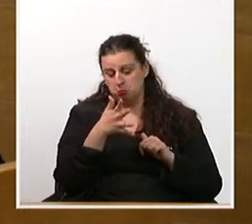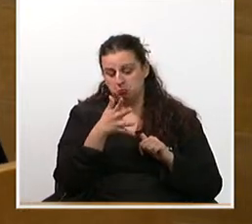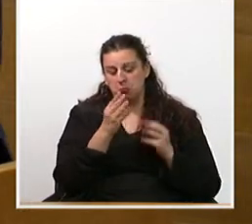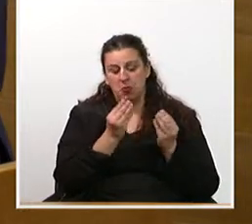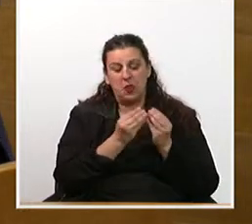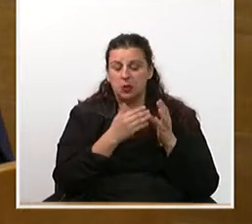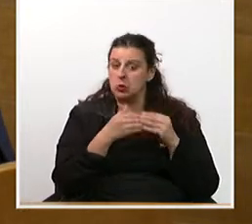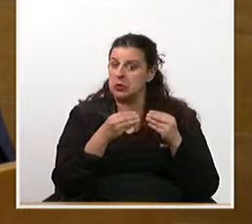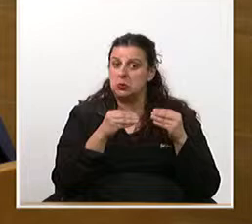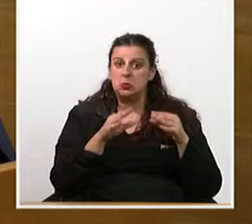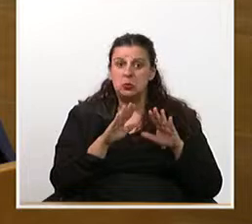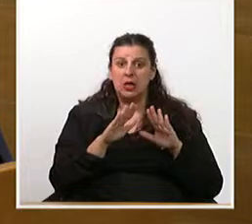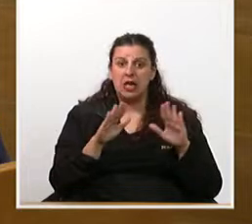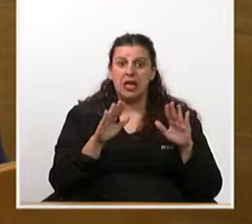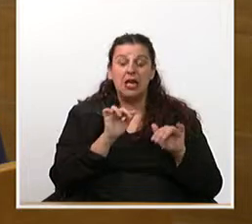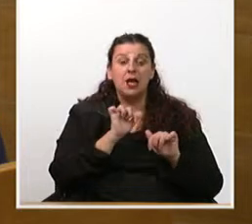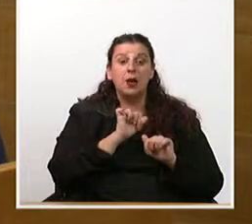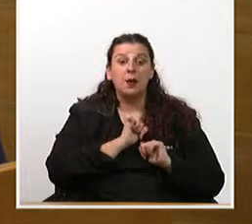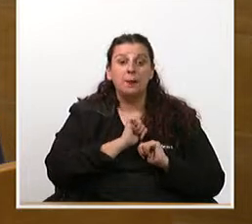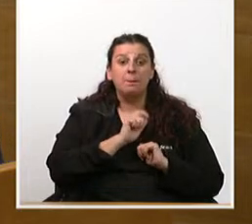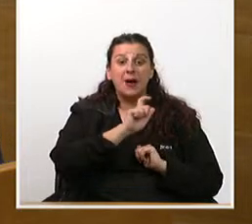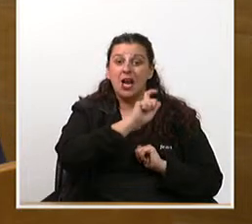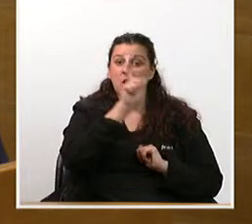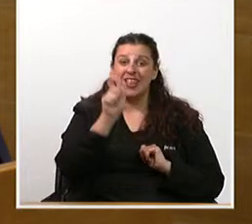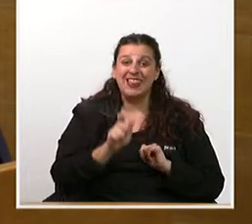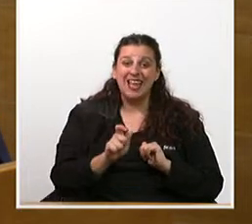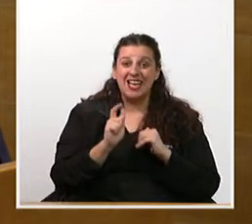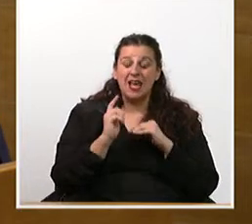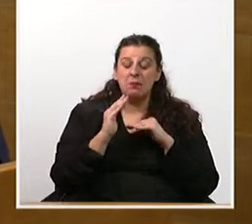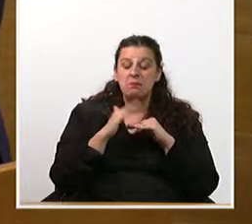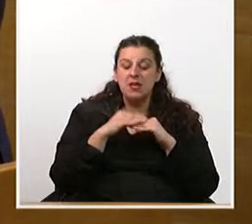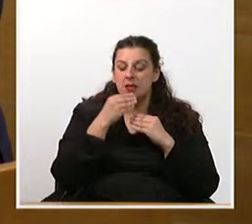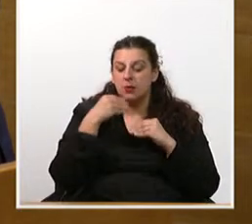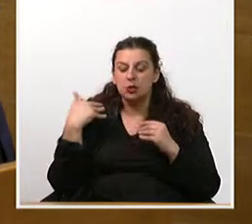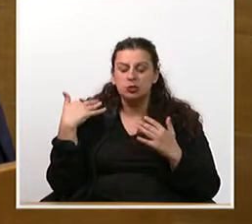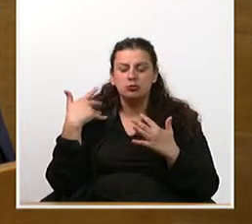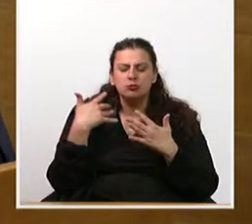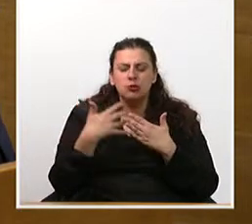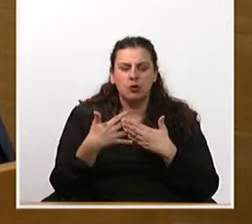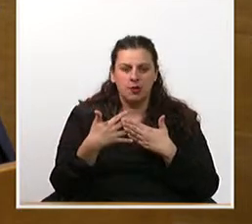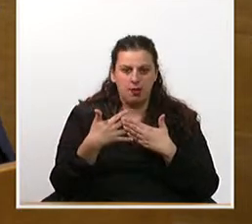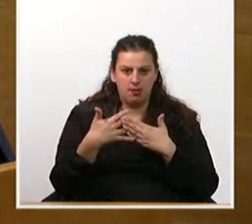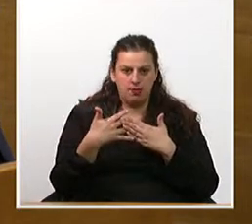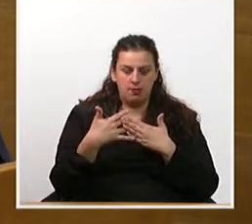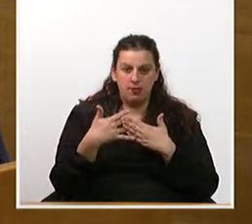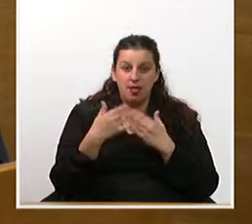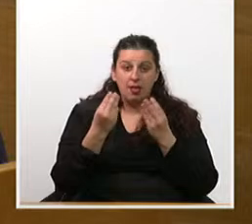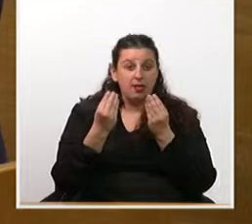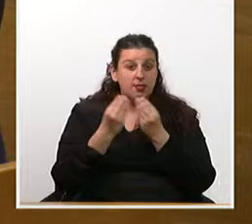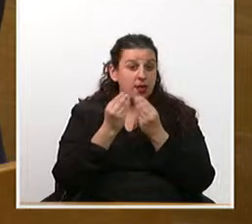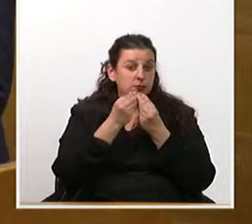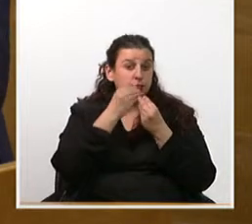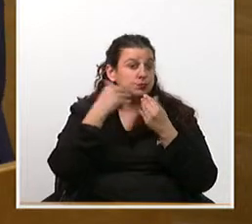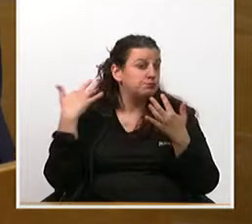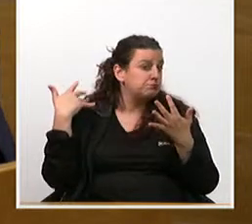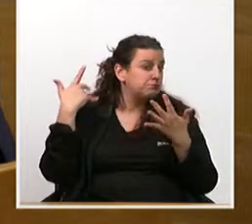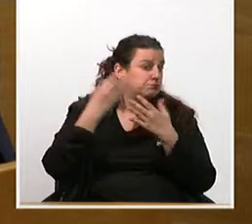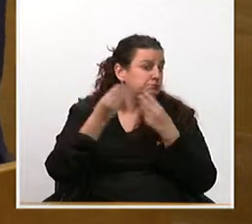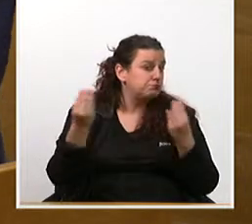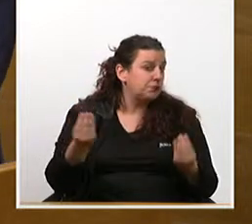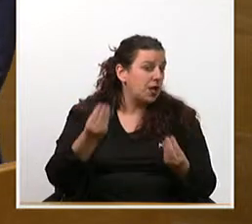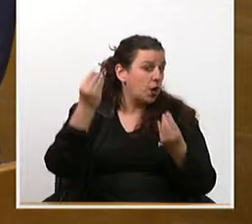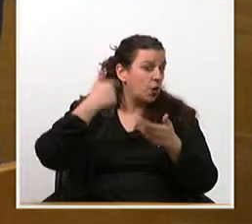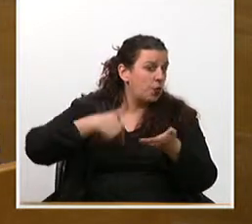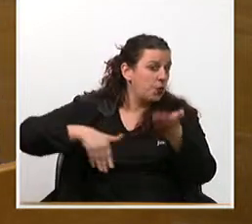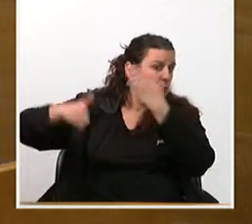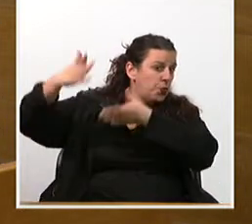esto que el paro en Italia está en mínimos históricos no se conocían mejores datos desde hace